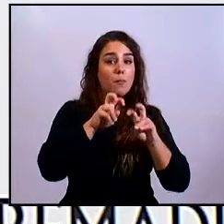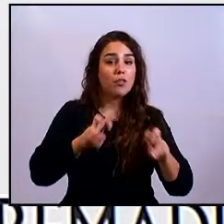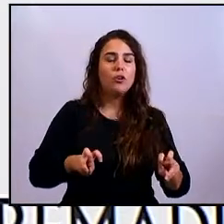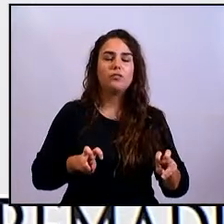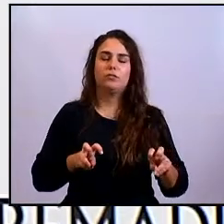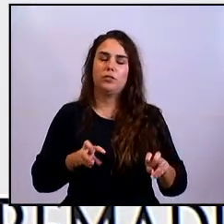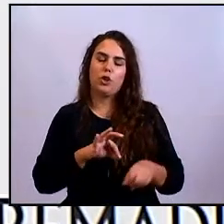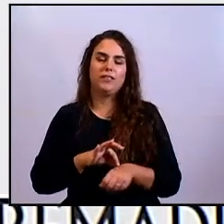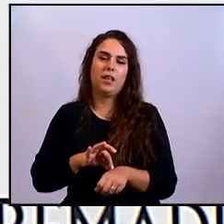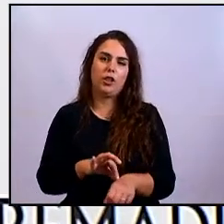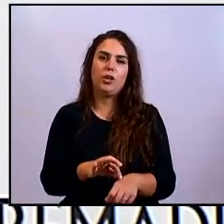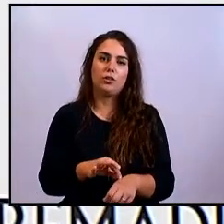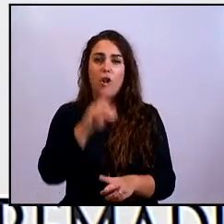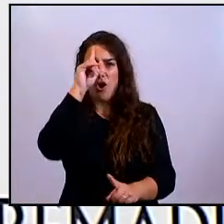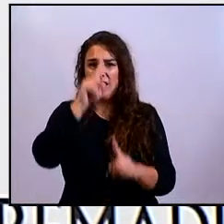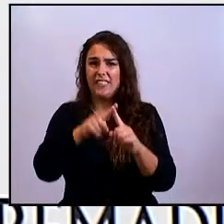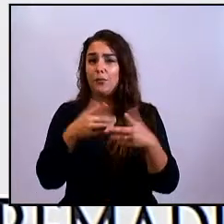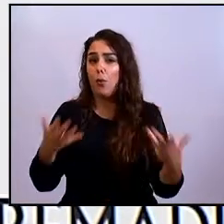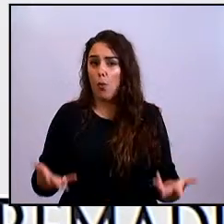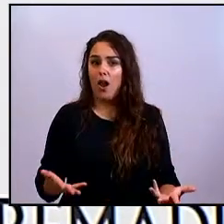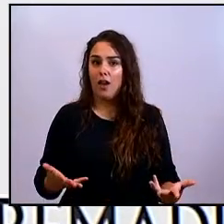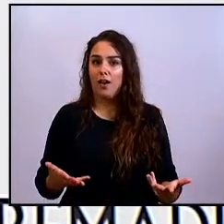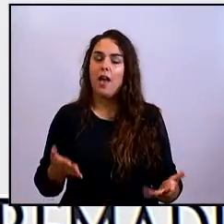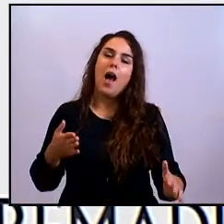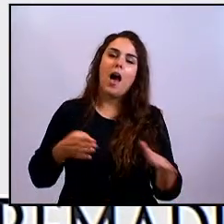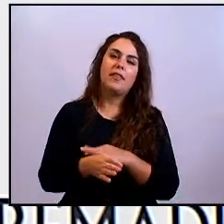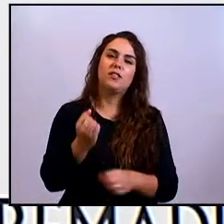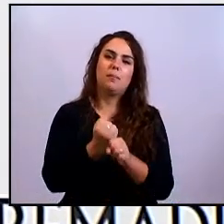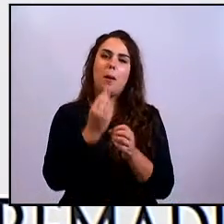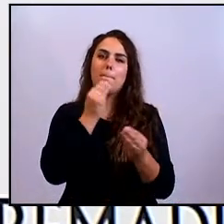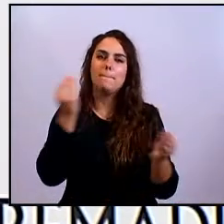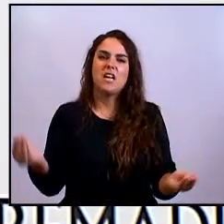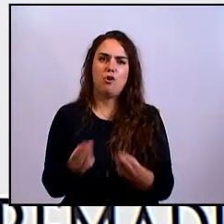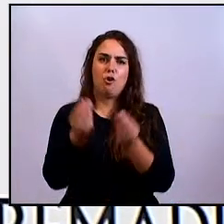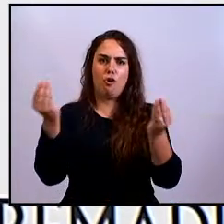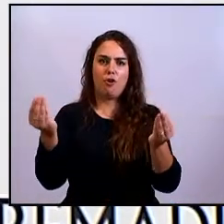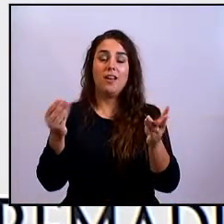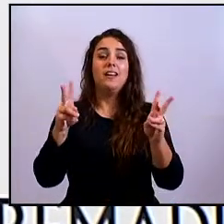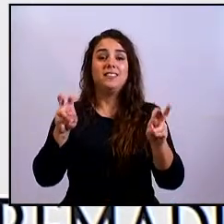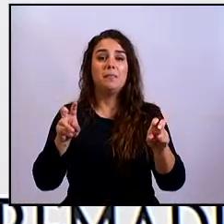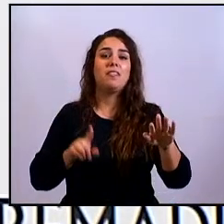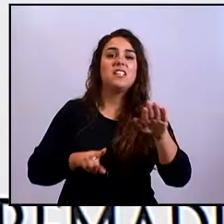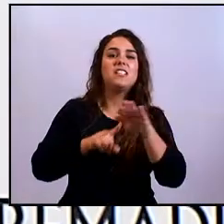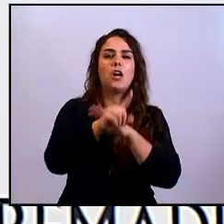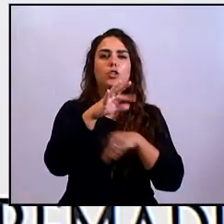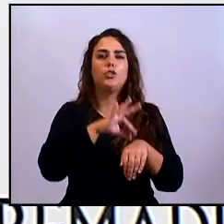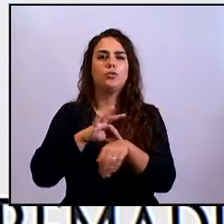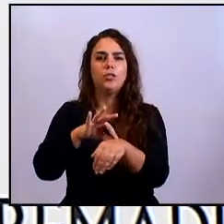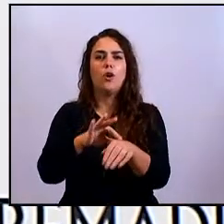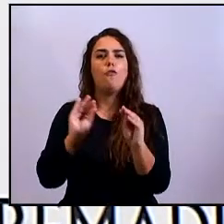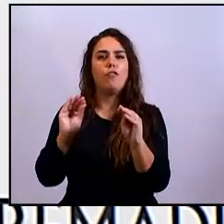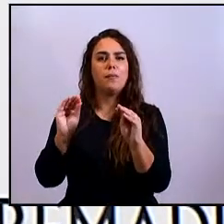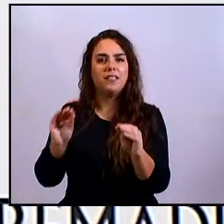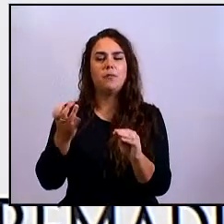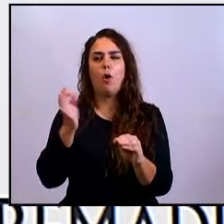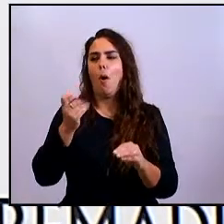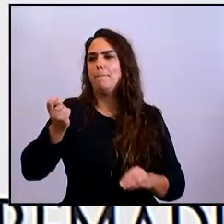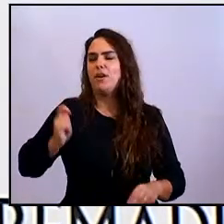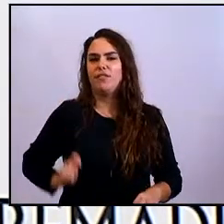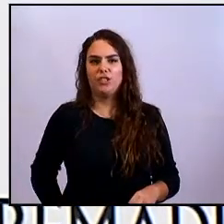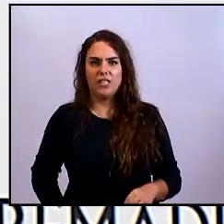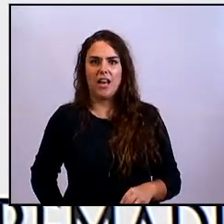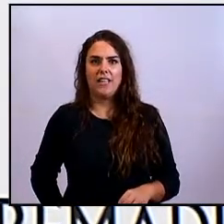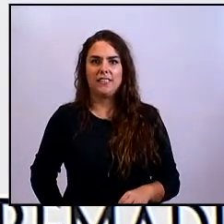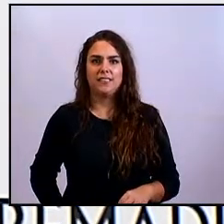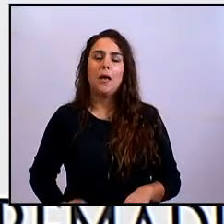orientación con el fin de mejorar el acceso al empleo mediante el desarrollo de itinerarios formativos y profesionales, también